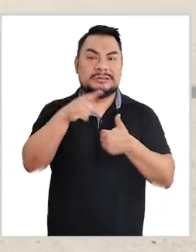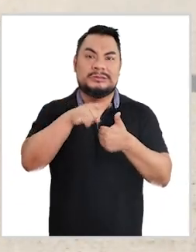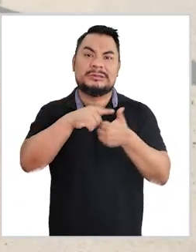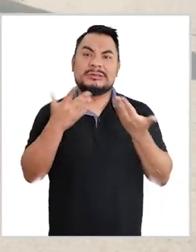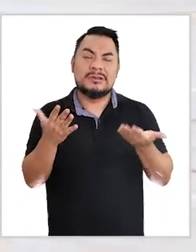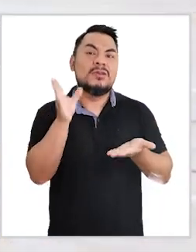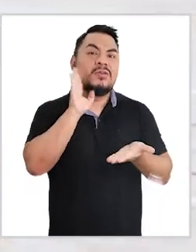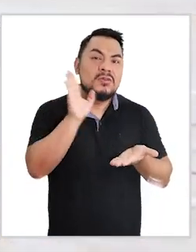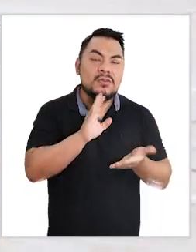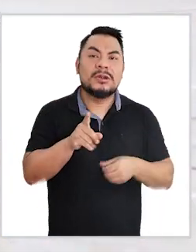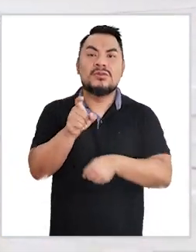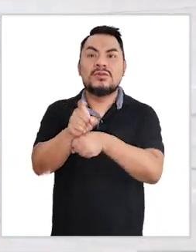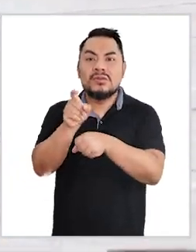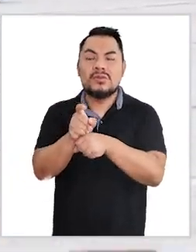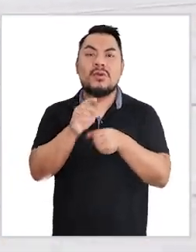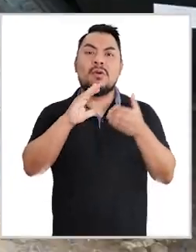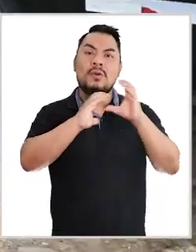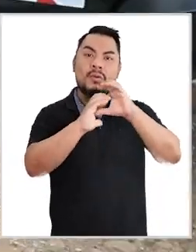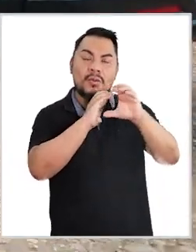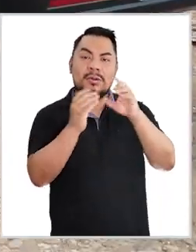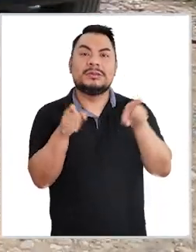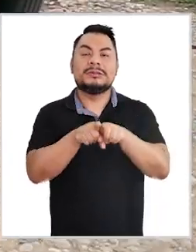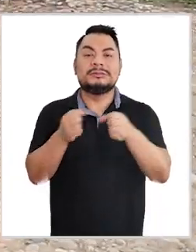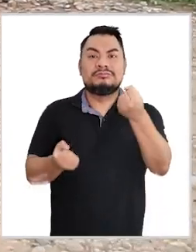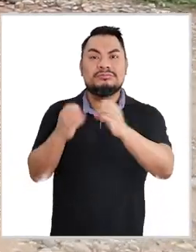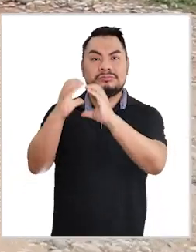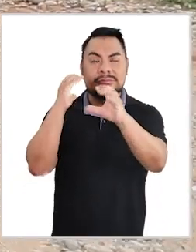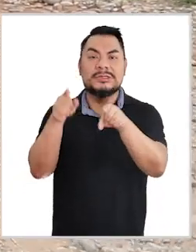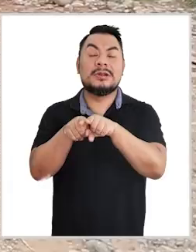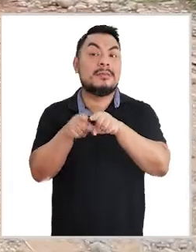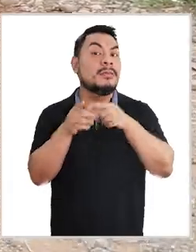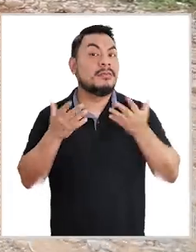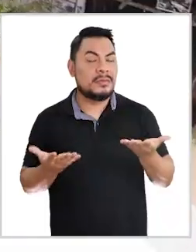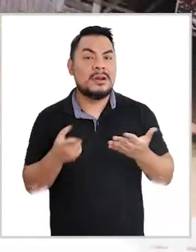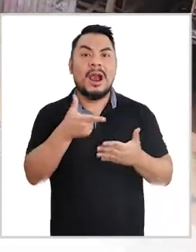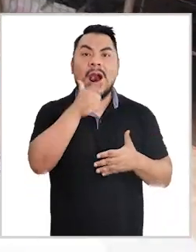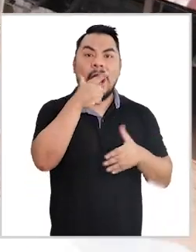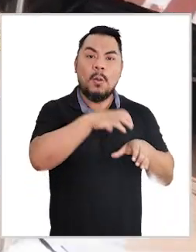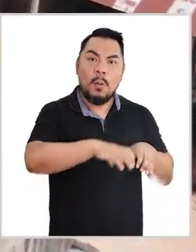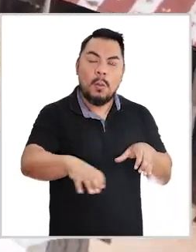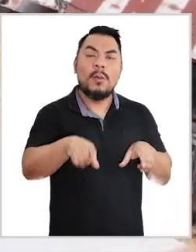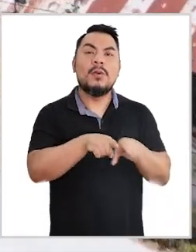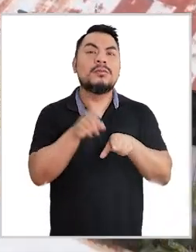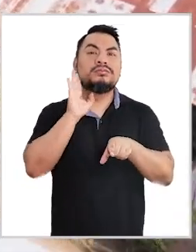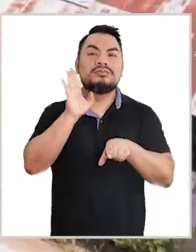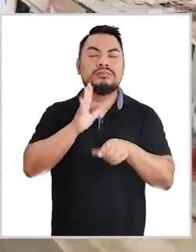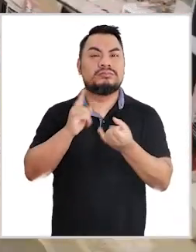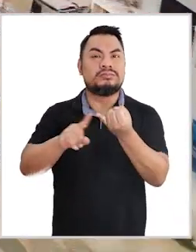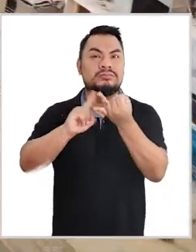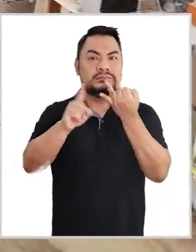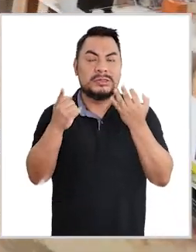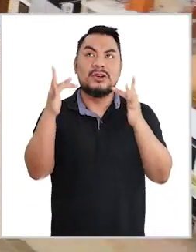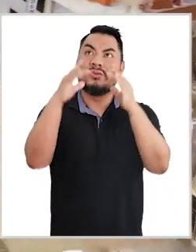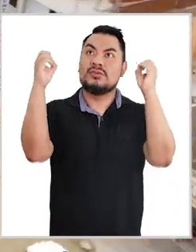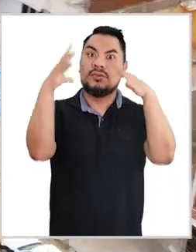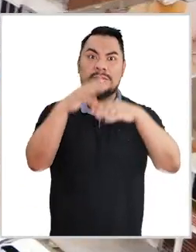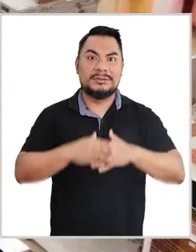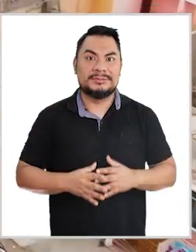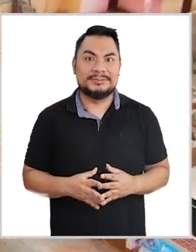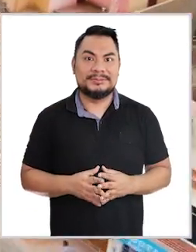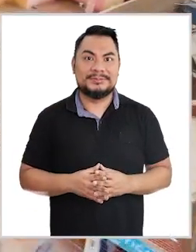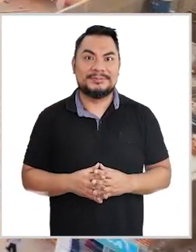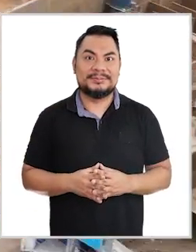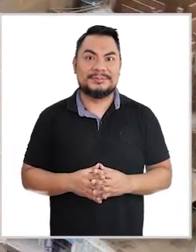sanidad, educación, comunicaciones, transportes, así como agua potable, alcantarillado y electricidad.